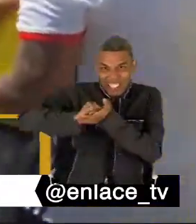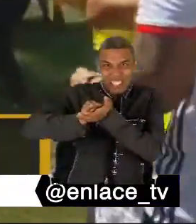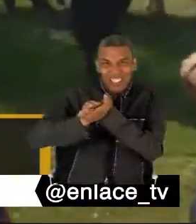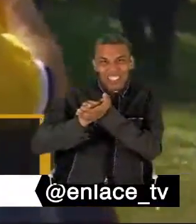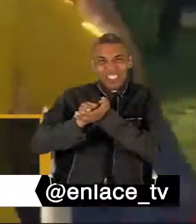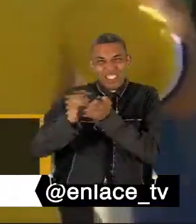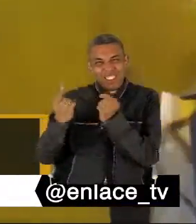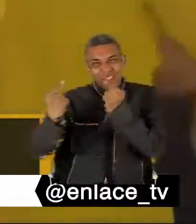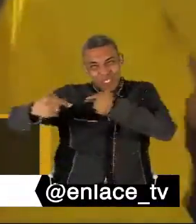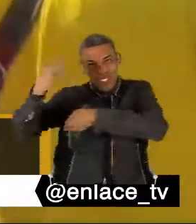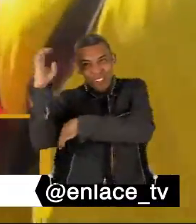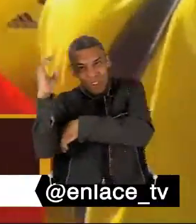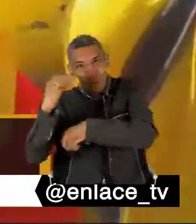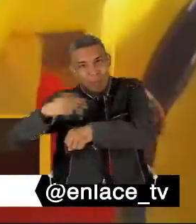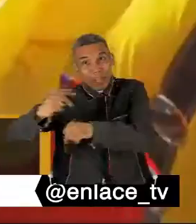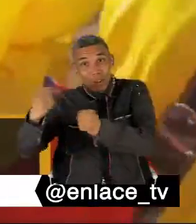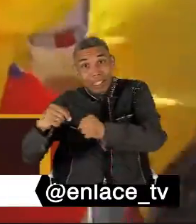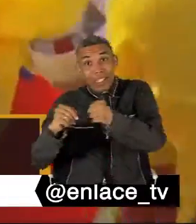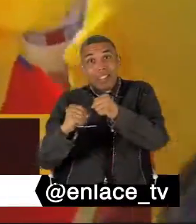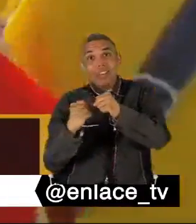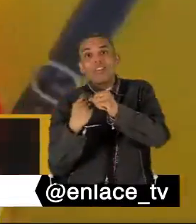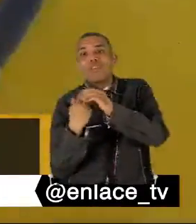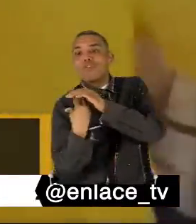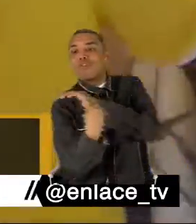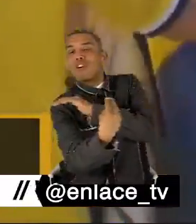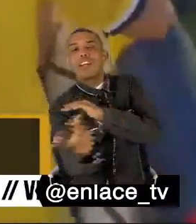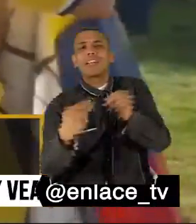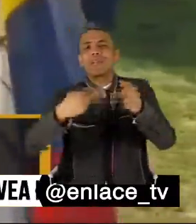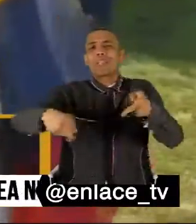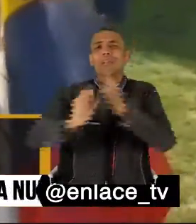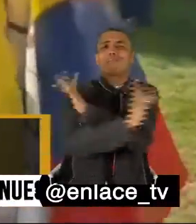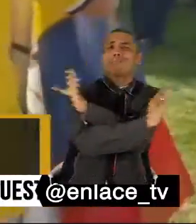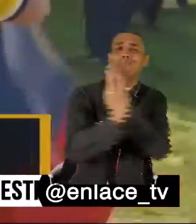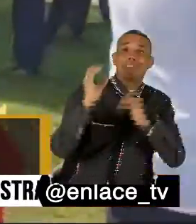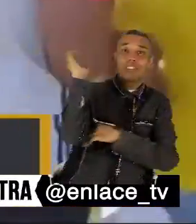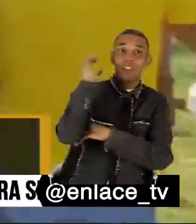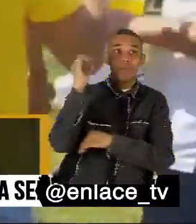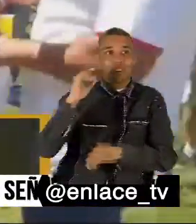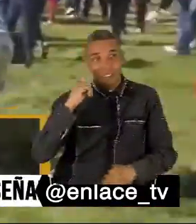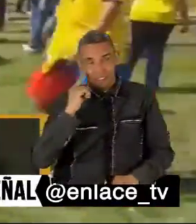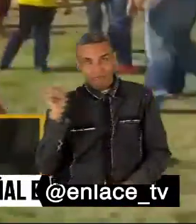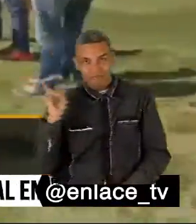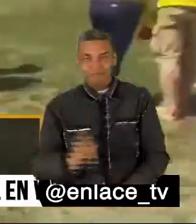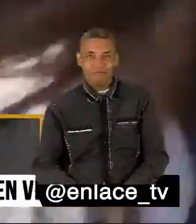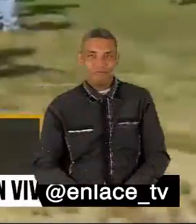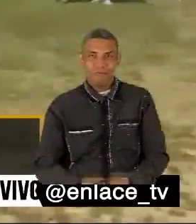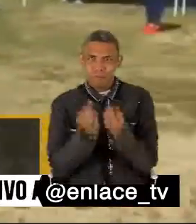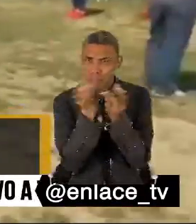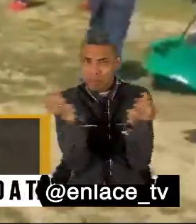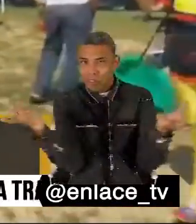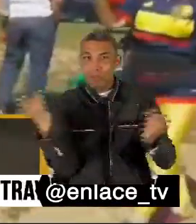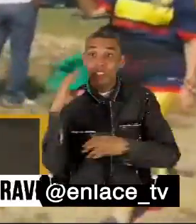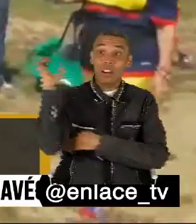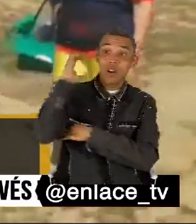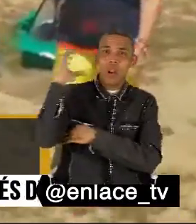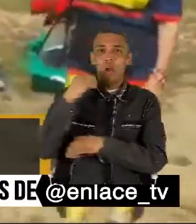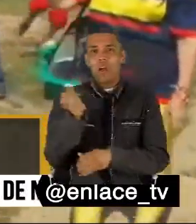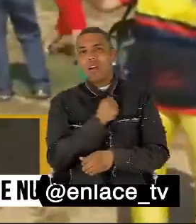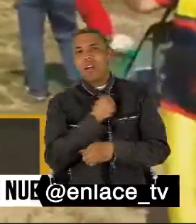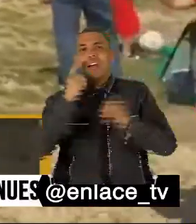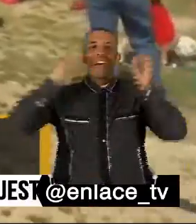Ángeles, California. Ahí están los colombianos. ¡Un saludo! ¡Hola! Vale, muy bien. Ahí están los colombianos, el ambiente, oiga la